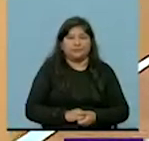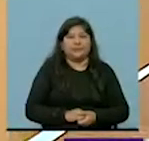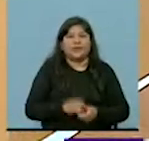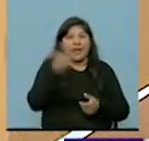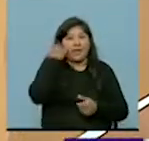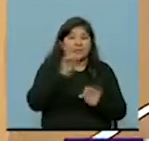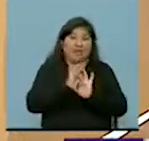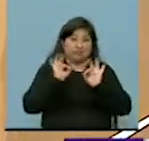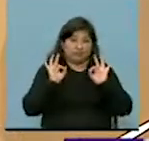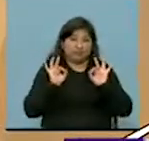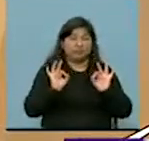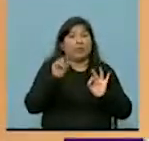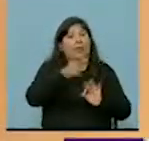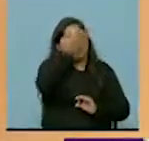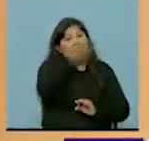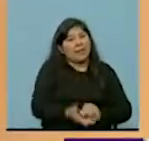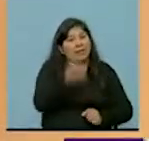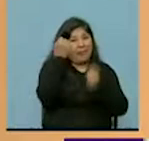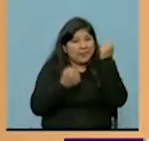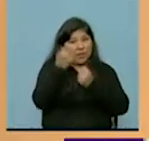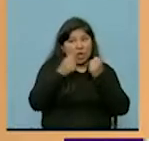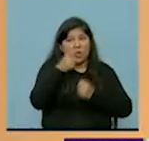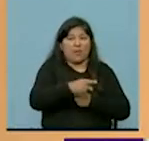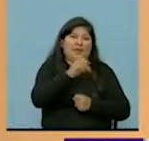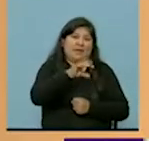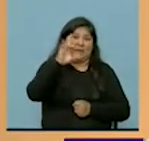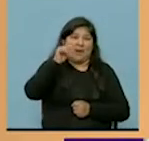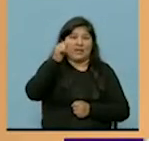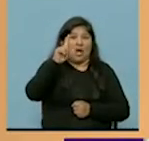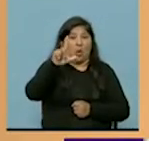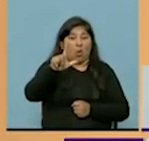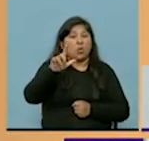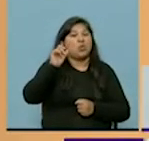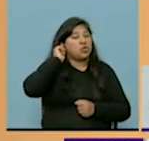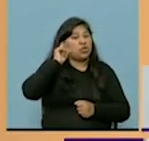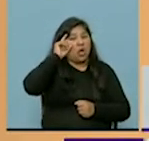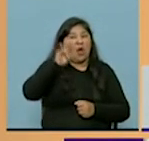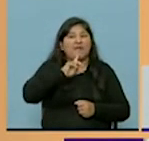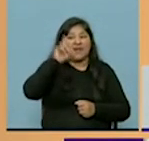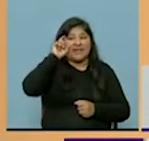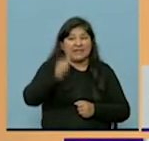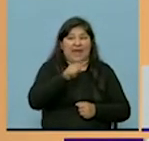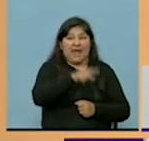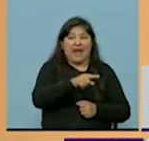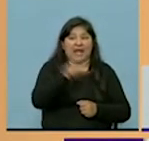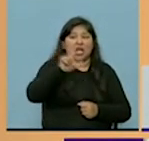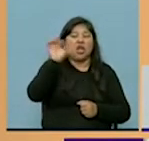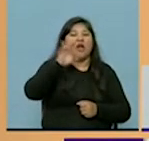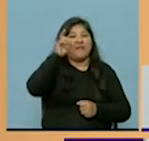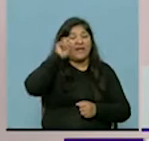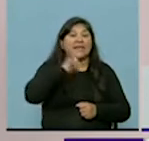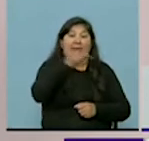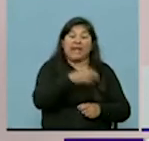y si estamos en estudios con el economista raúl llobeta él es docente de la universidad nacional de jujuy